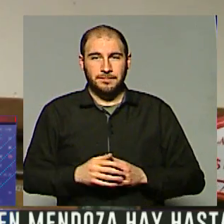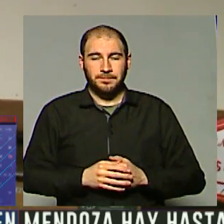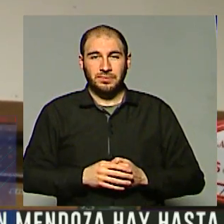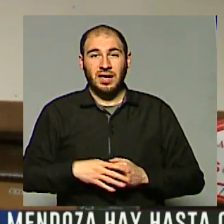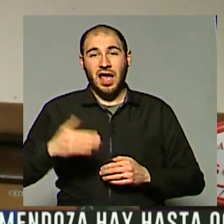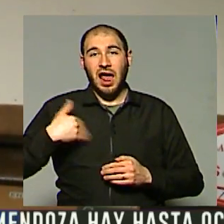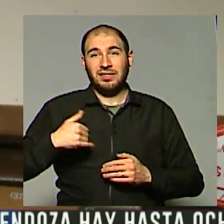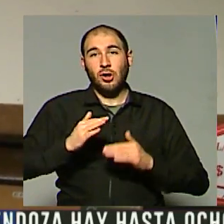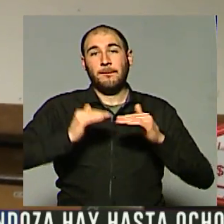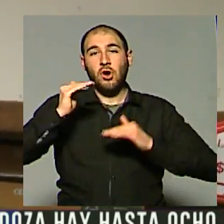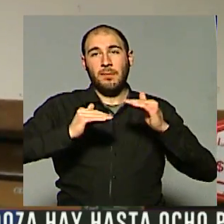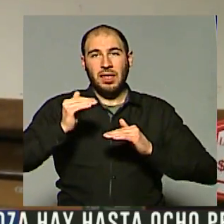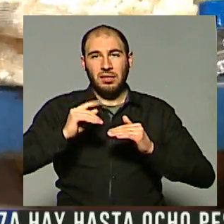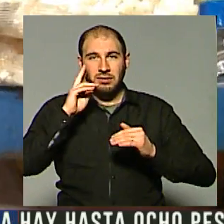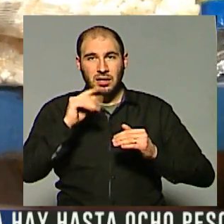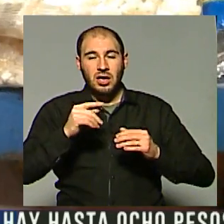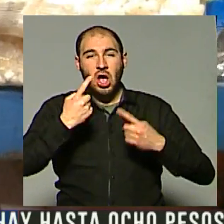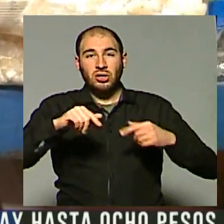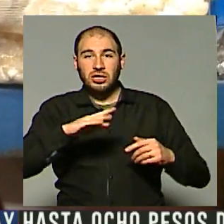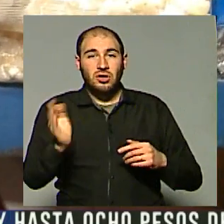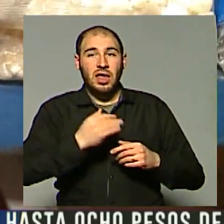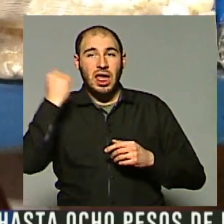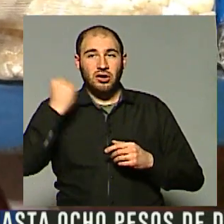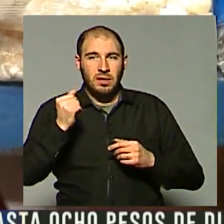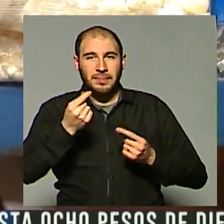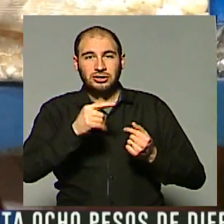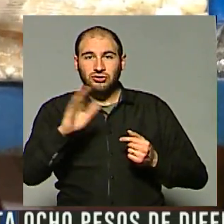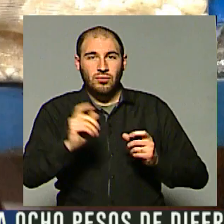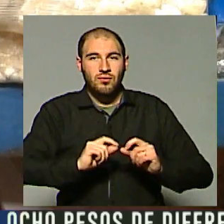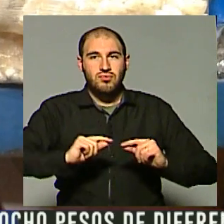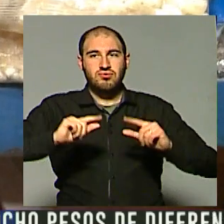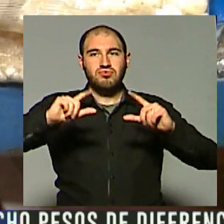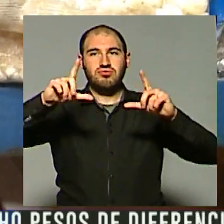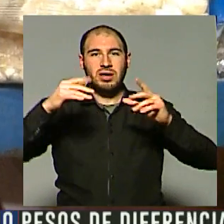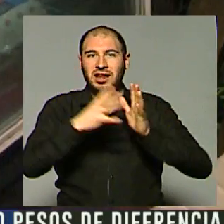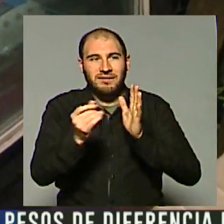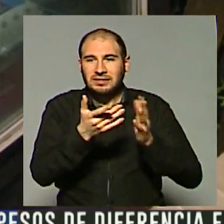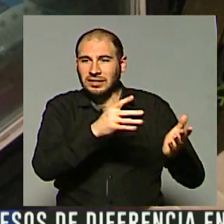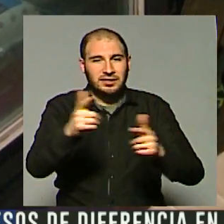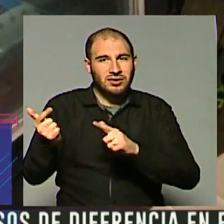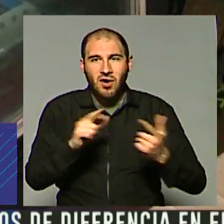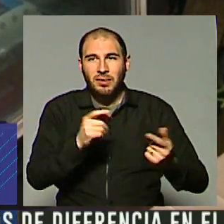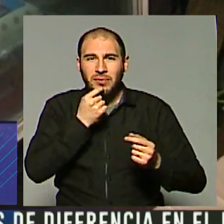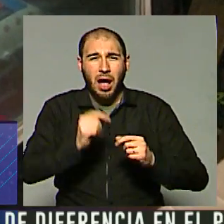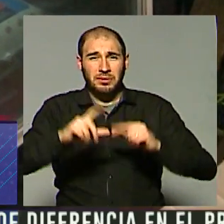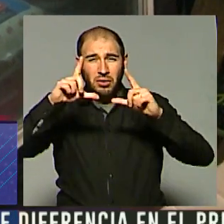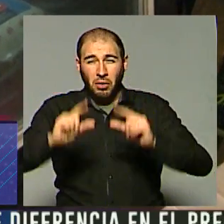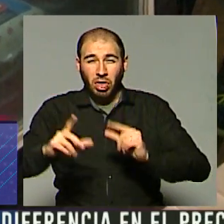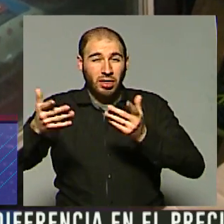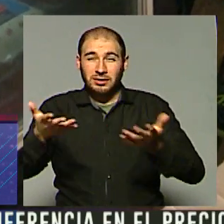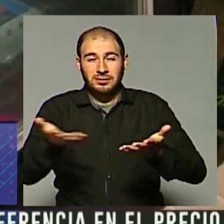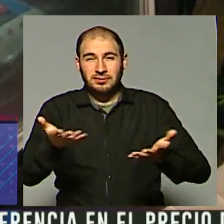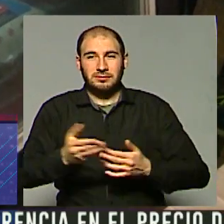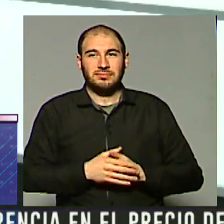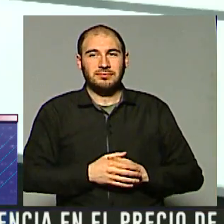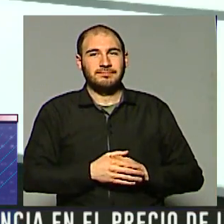el argentino medio, al ver que todos los productos de la economía, todos los precios suben, pierde referencia y ya no sabe si aumenta mucho o aumenta poco.